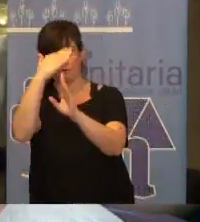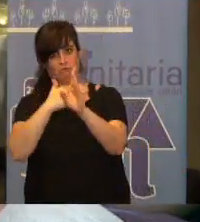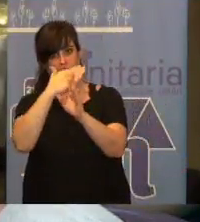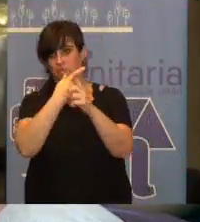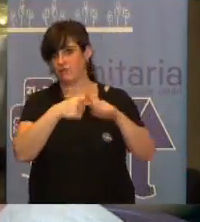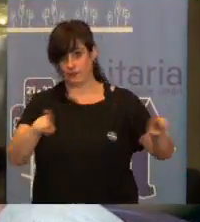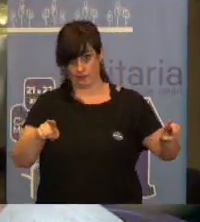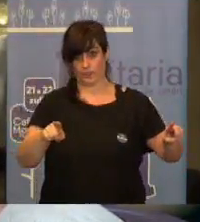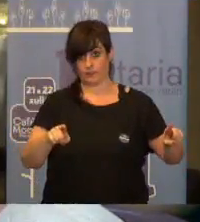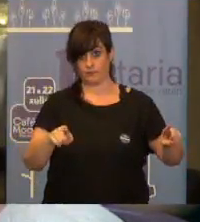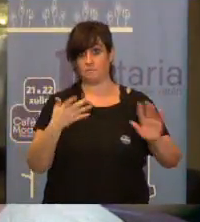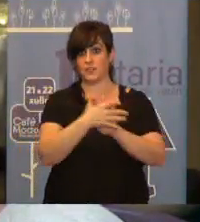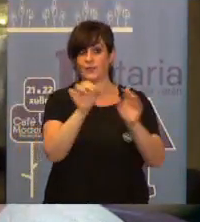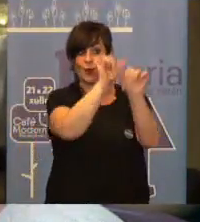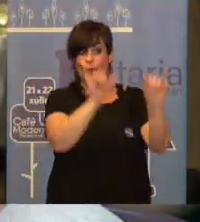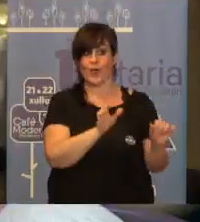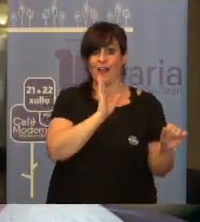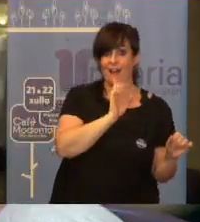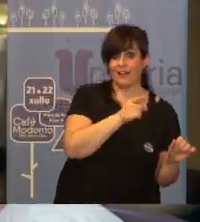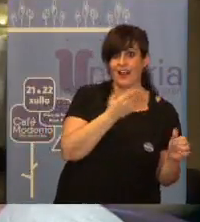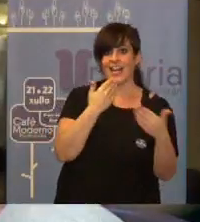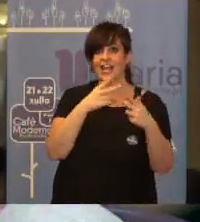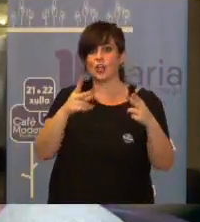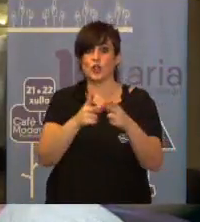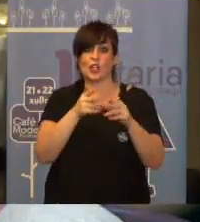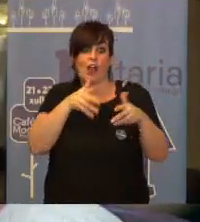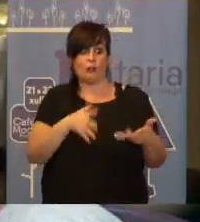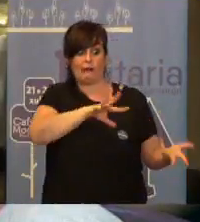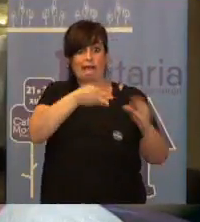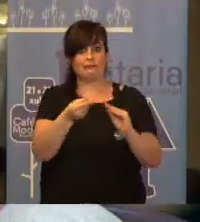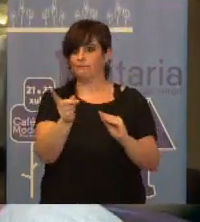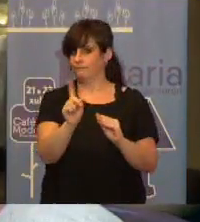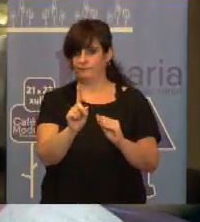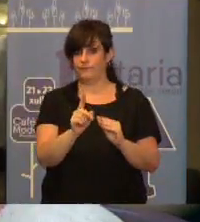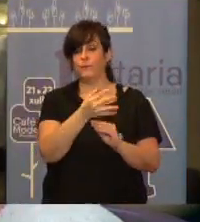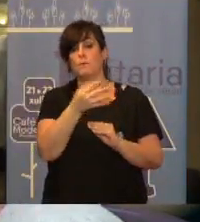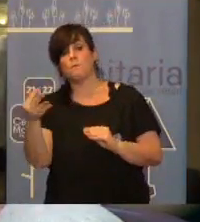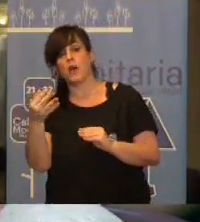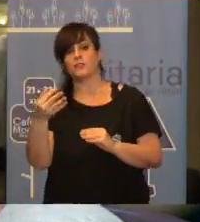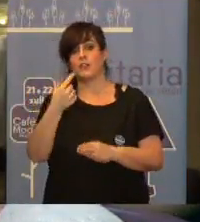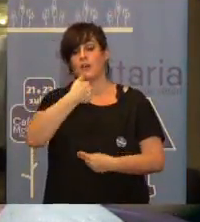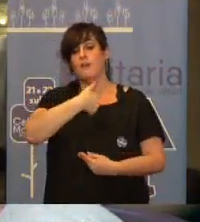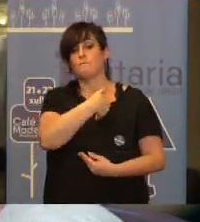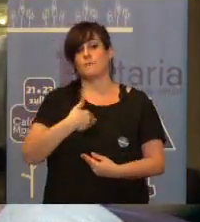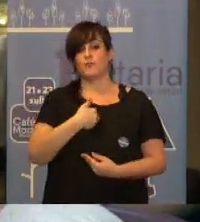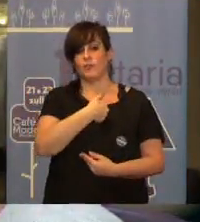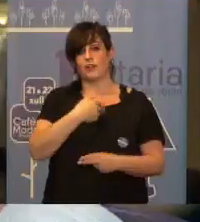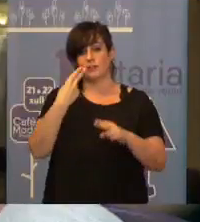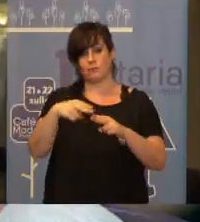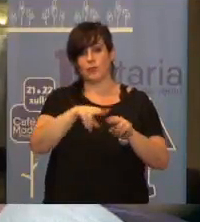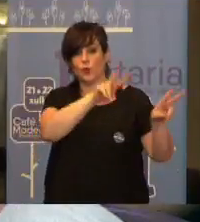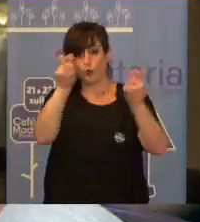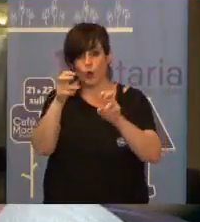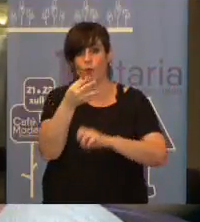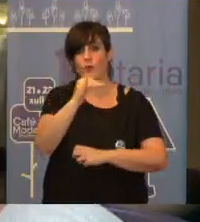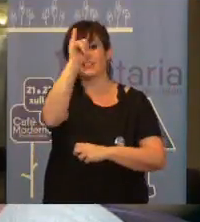non configura as relacións sociales actuales. A iso hai que añadir novos suxetos políticos, hai que añadir a crisis demográfica, hai que